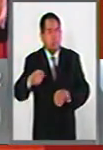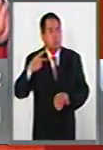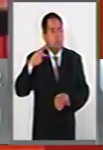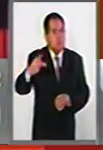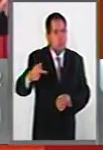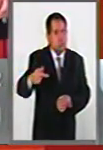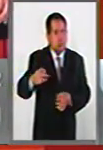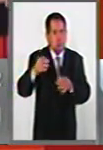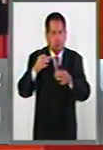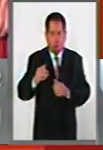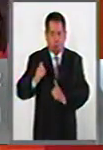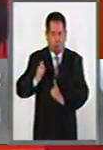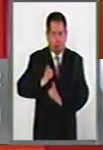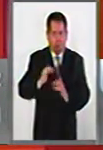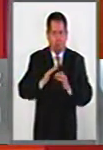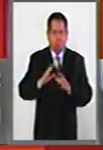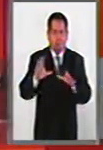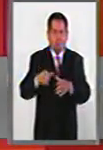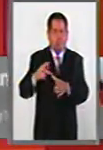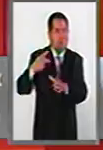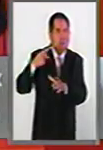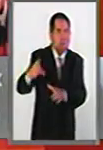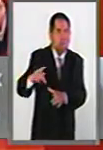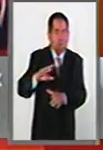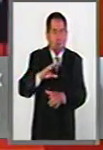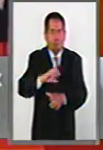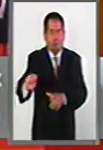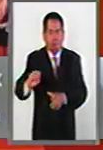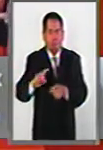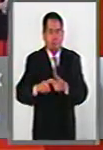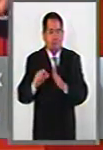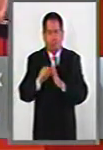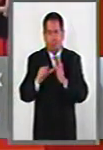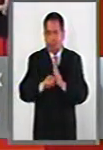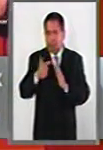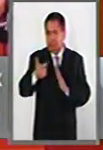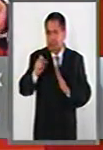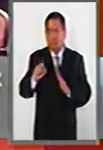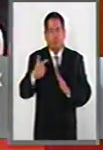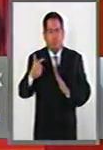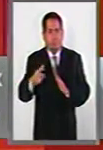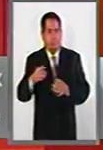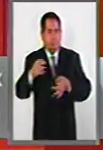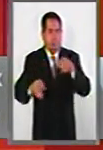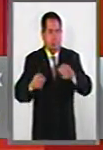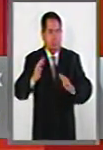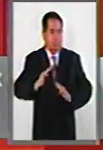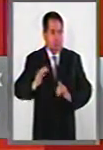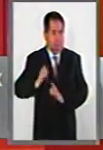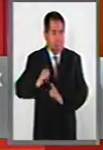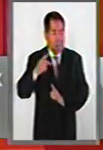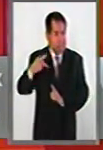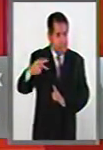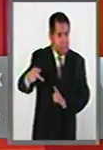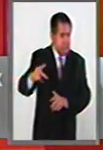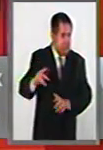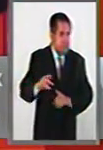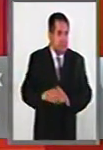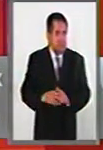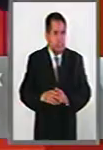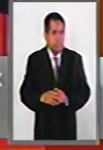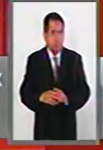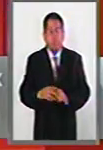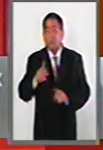sistema jurisdiccional militar, artículos 7 y 27 del Código de Justicia Militar. Es